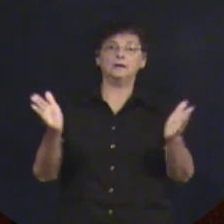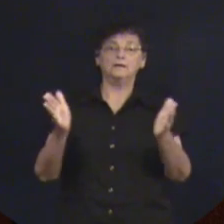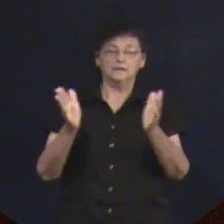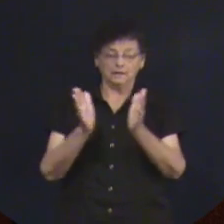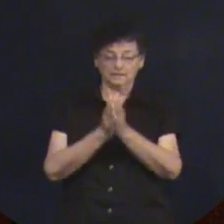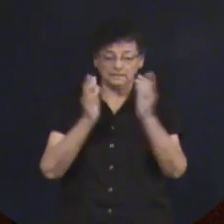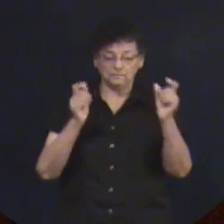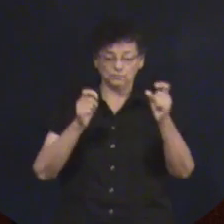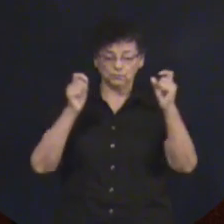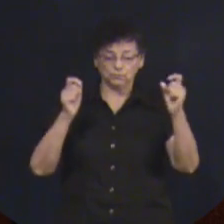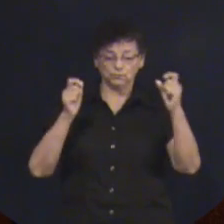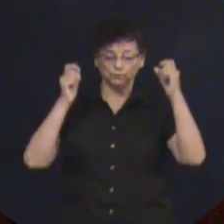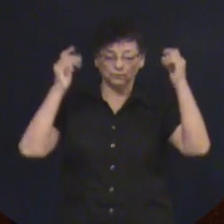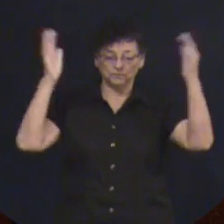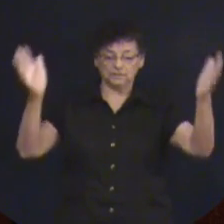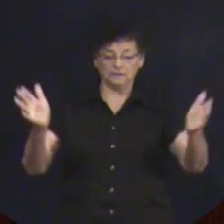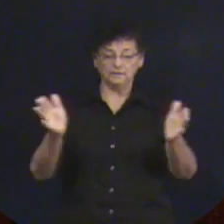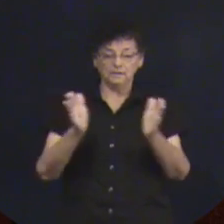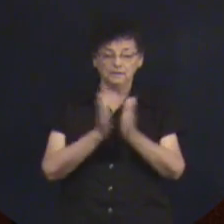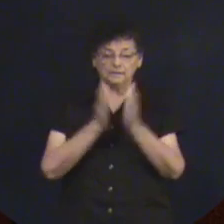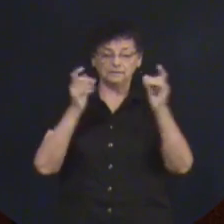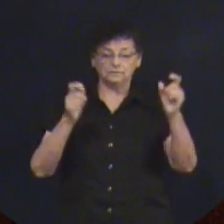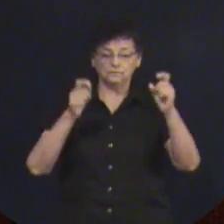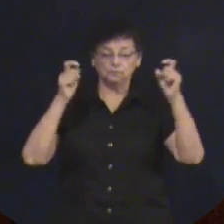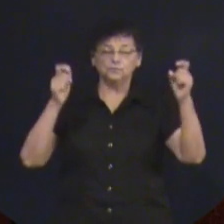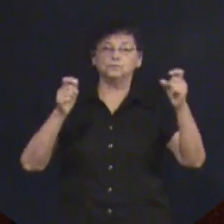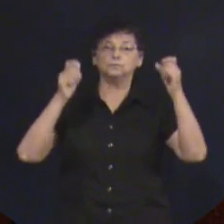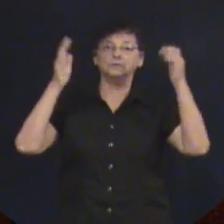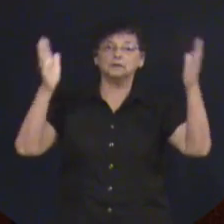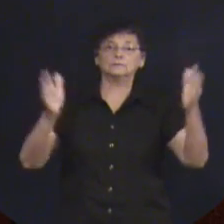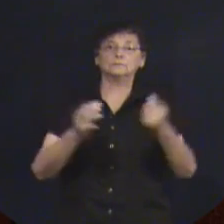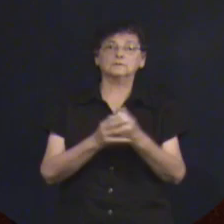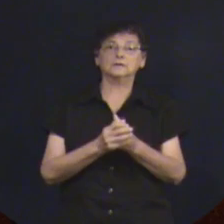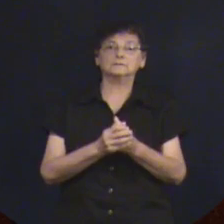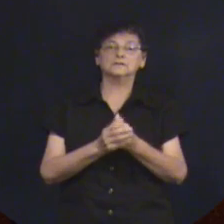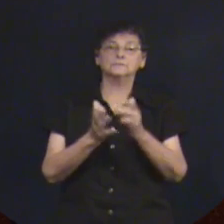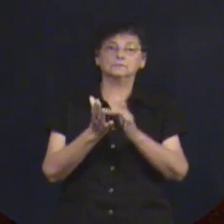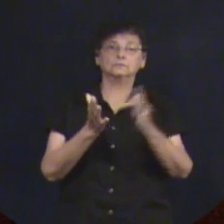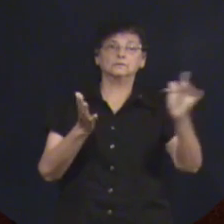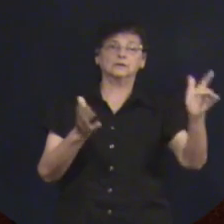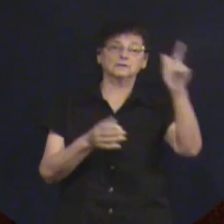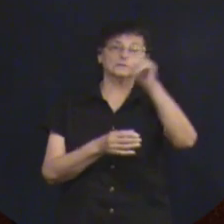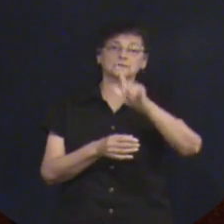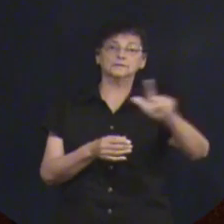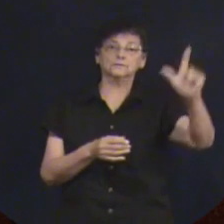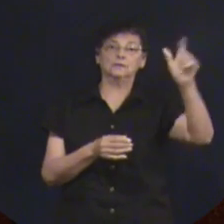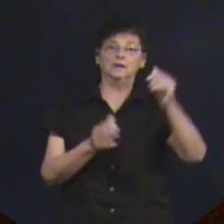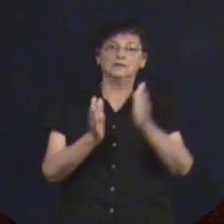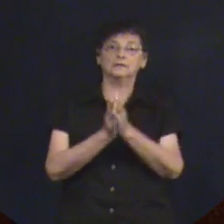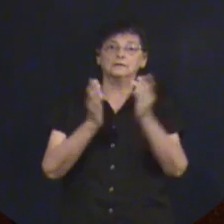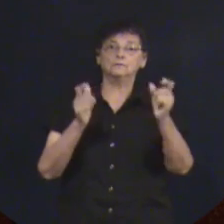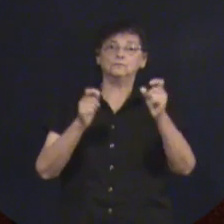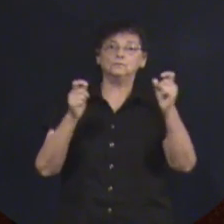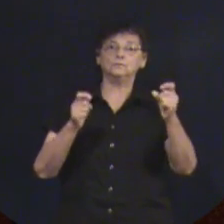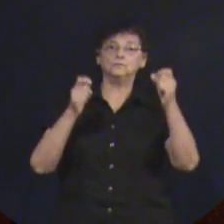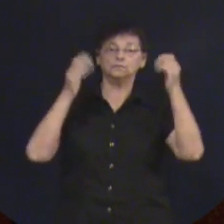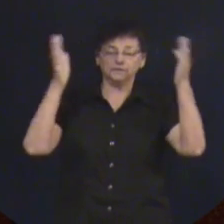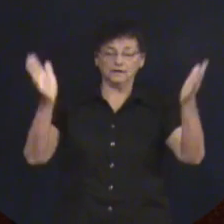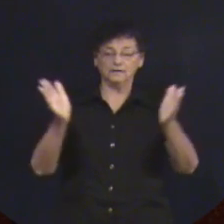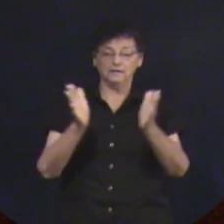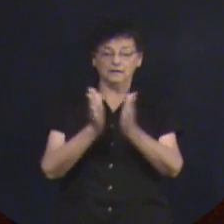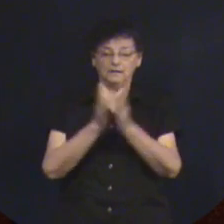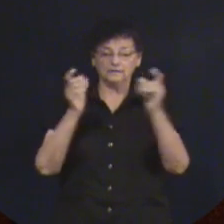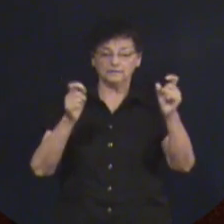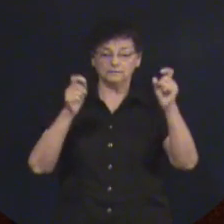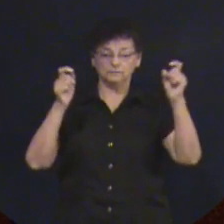Aleluya, aleluya, aleluya, gloria al Señor.